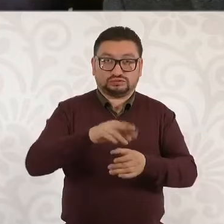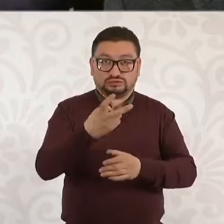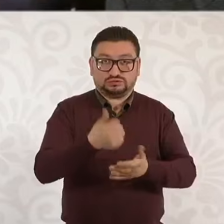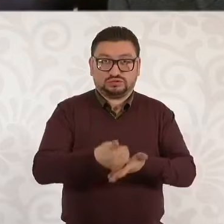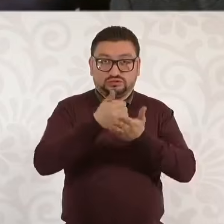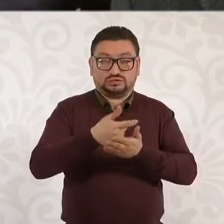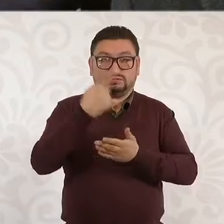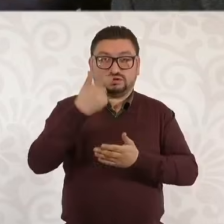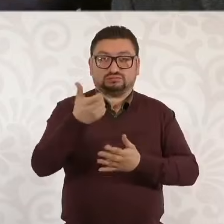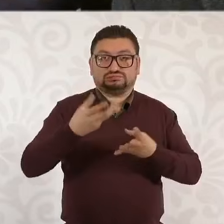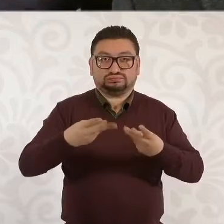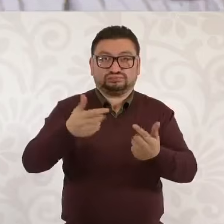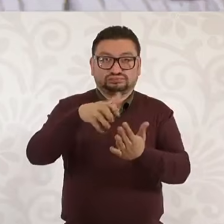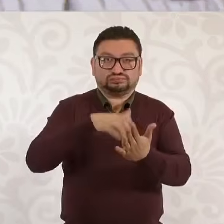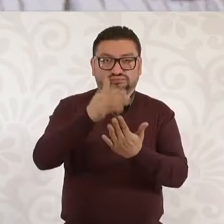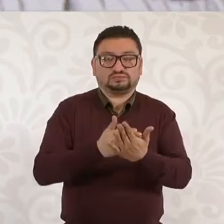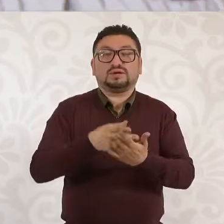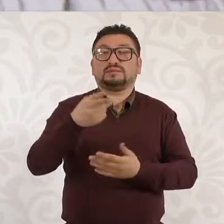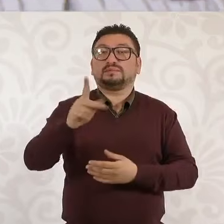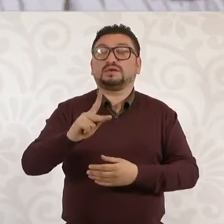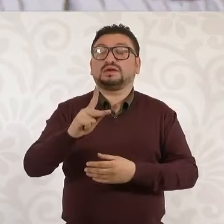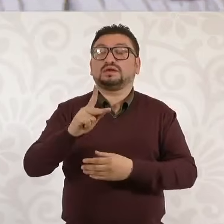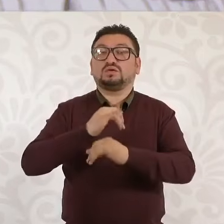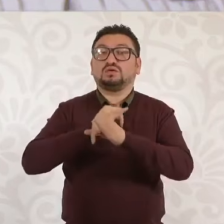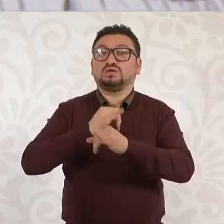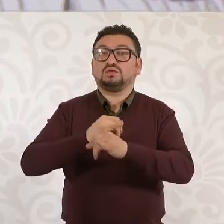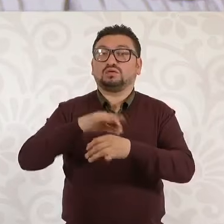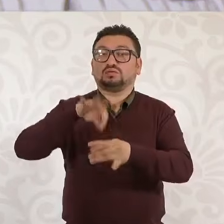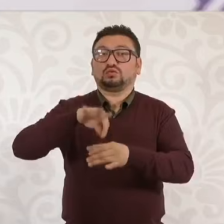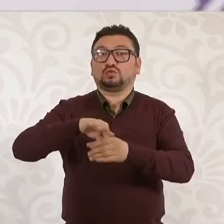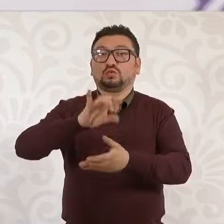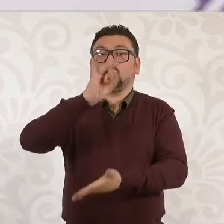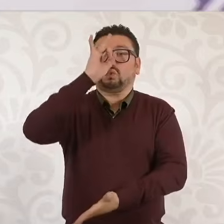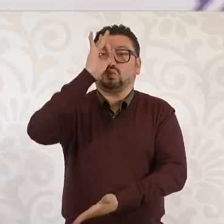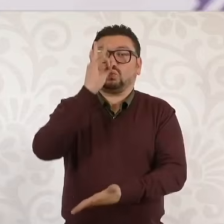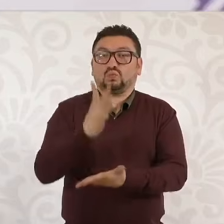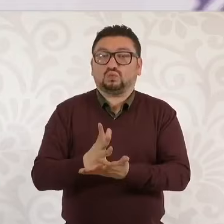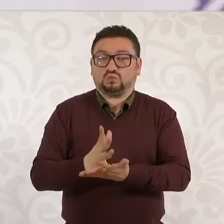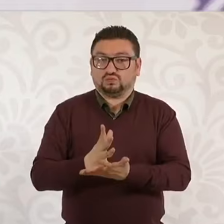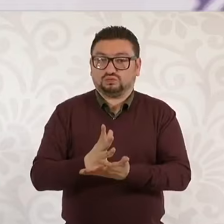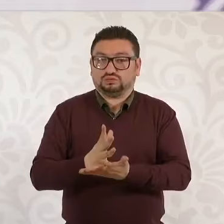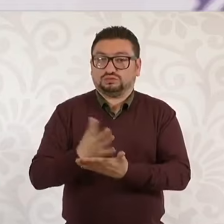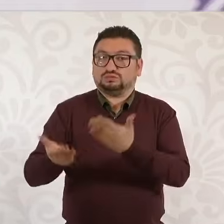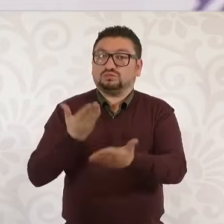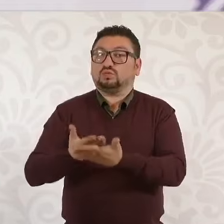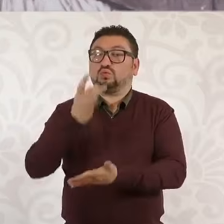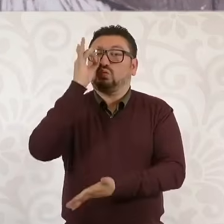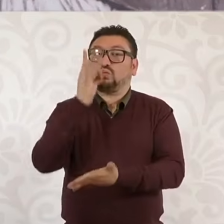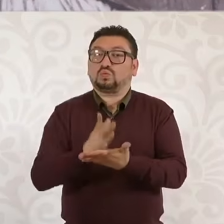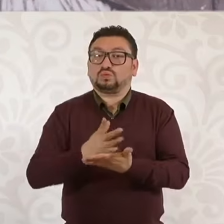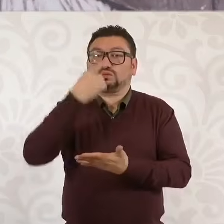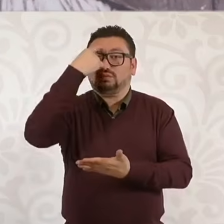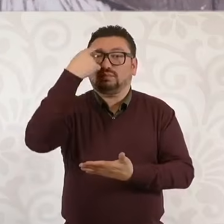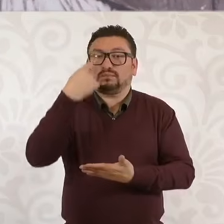el costo de la elección. Pero el voto electrónico solo lo estamos planteando, el voto electrónico para